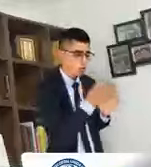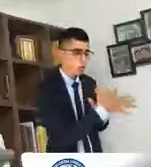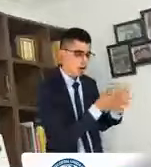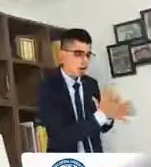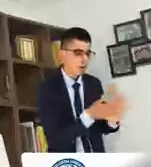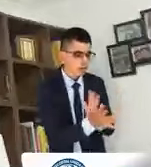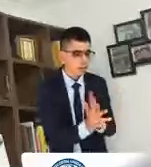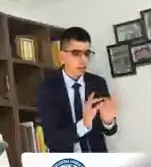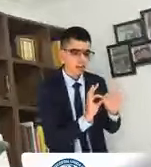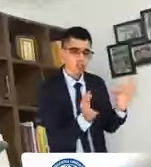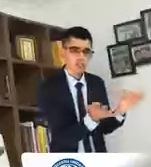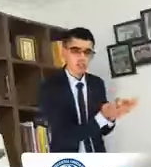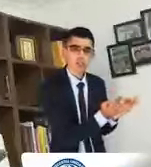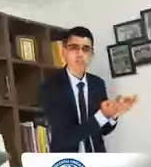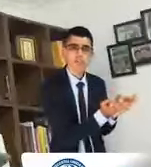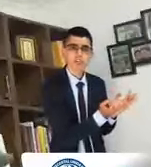Jesús.